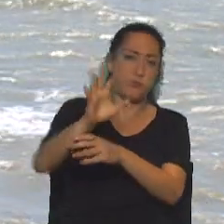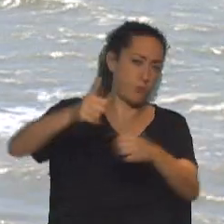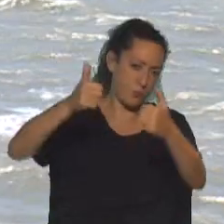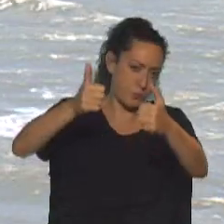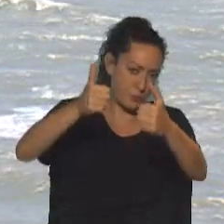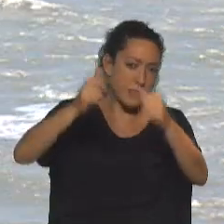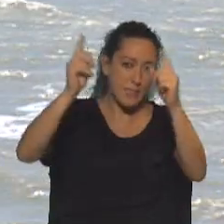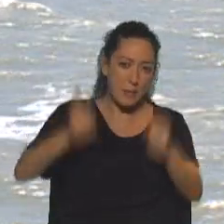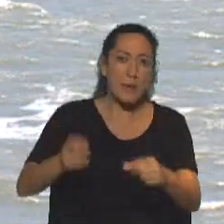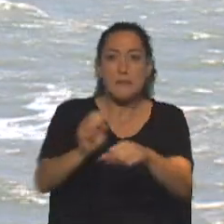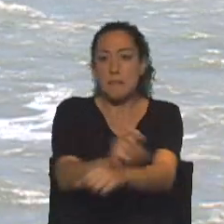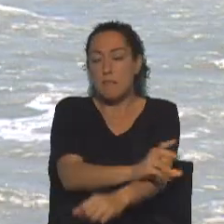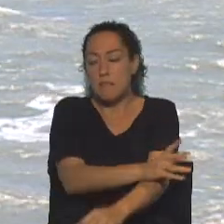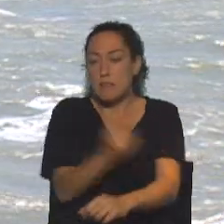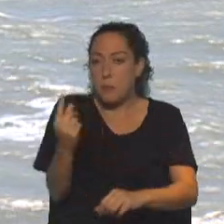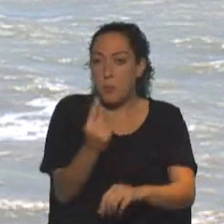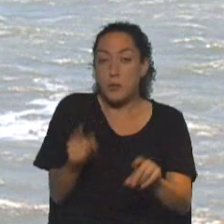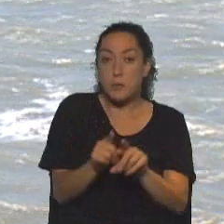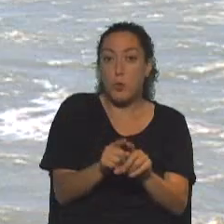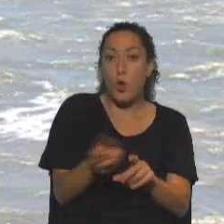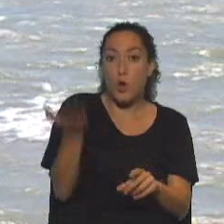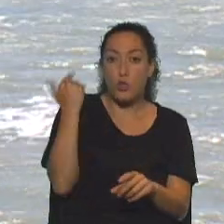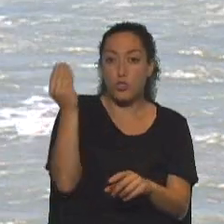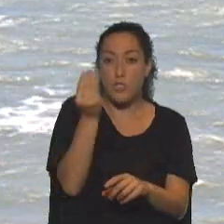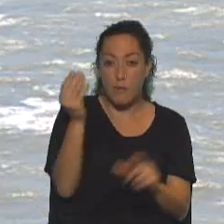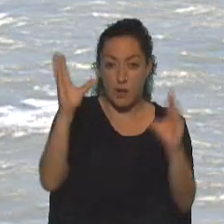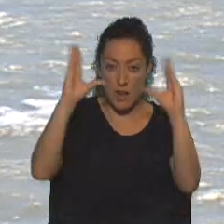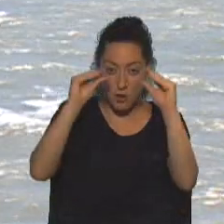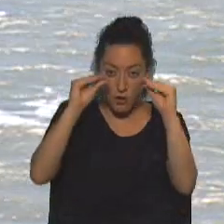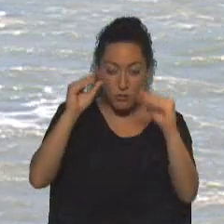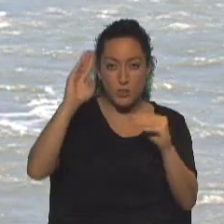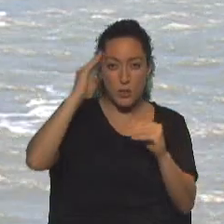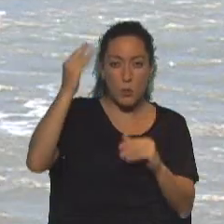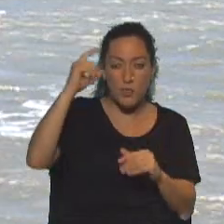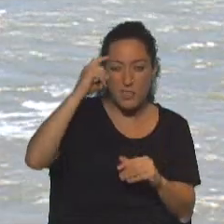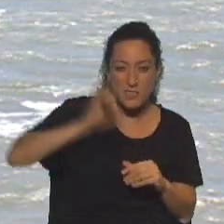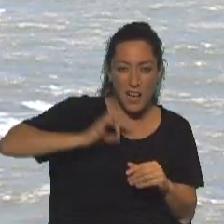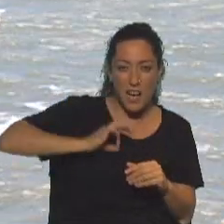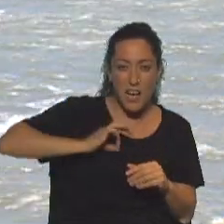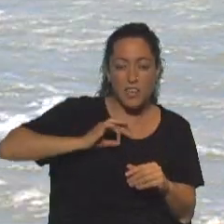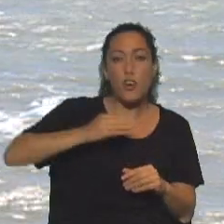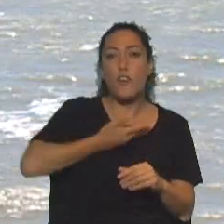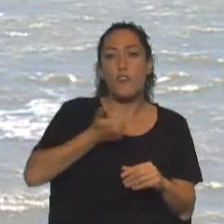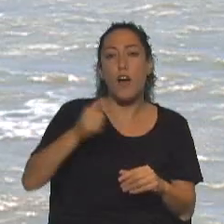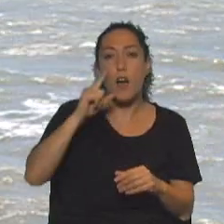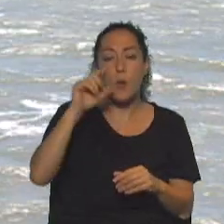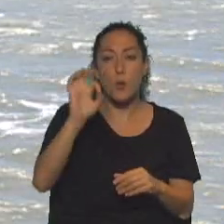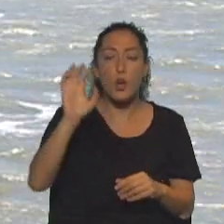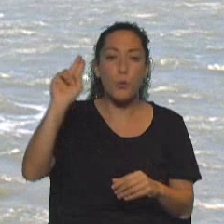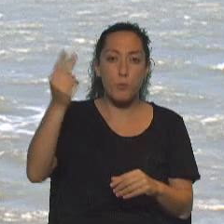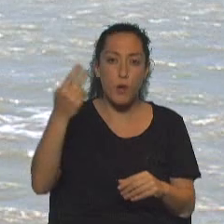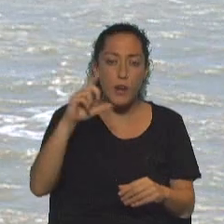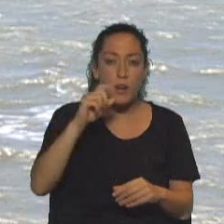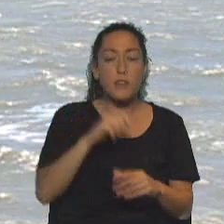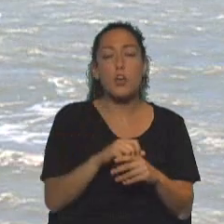muchos momentos emotivos, como lo que se vivió el sábado por la noche con el recordatorio de los 10 años del fallecimiento de Leonardo Favio y la posibilidad de